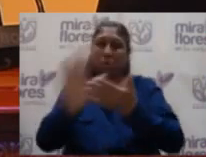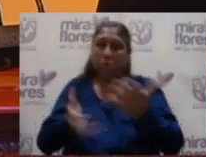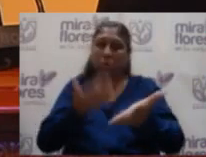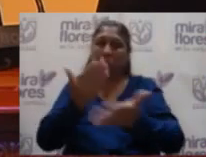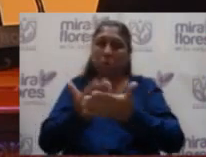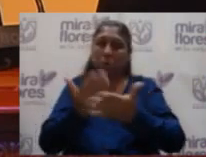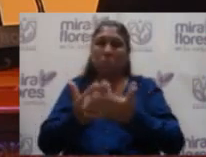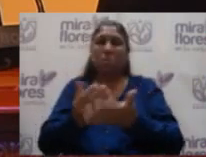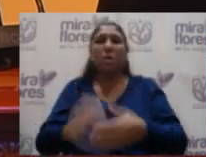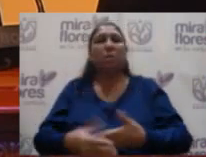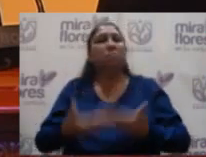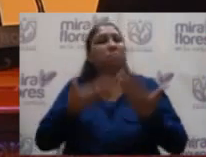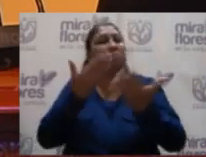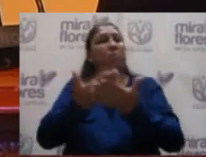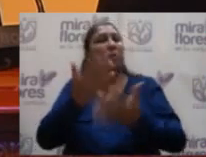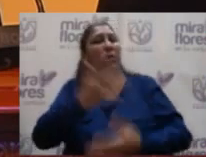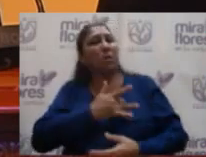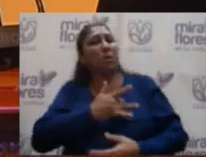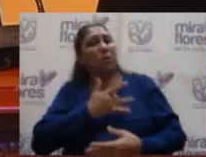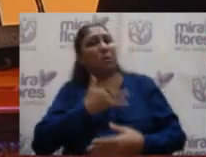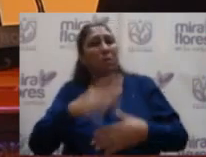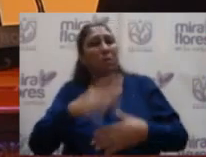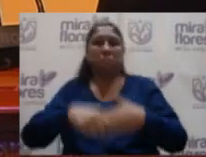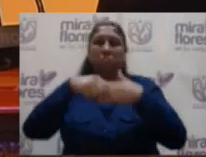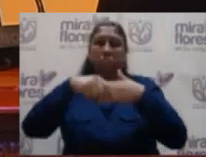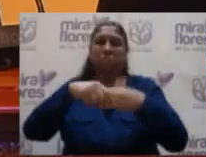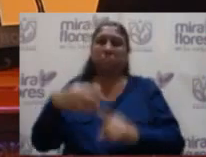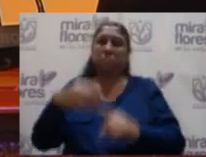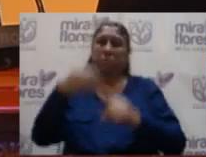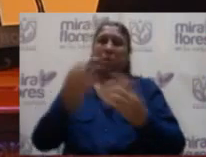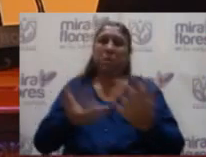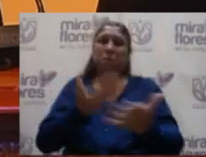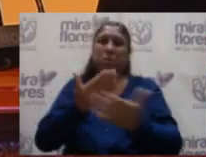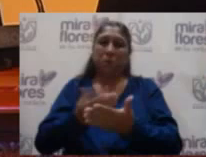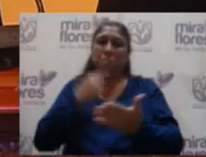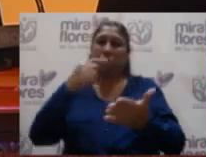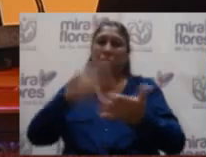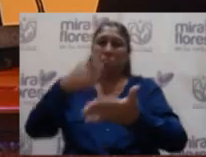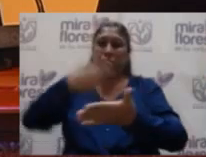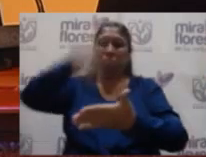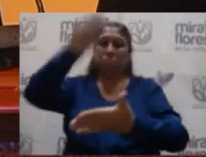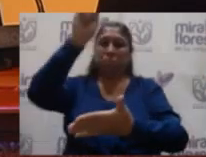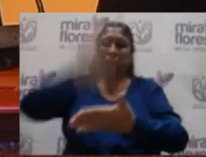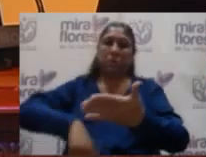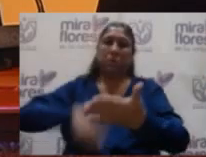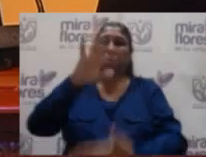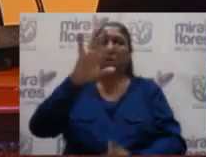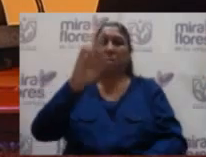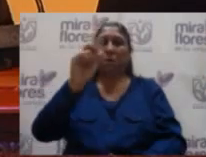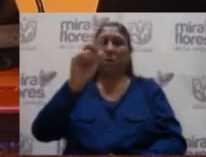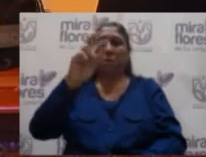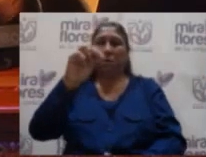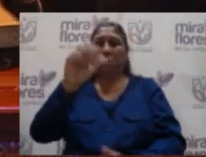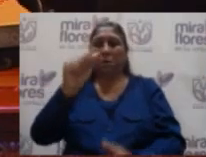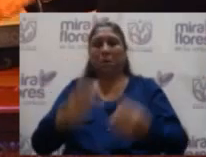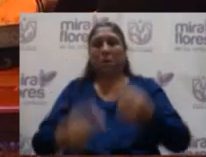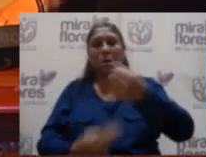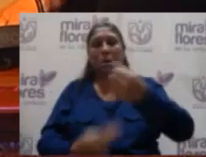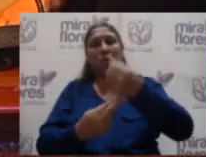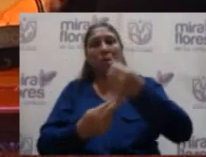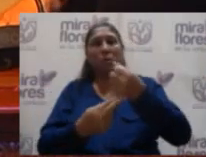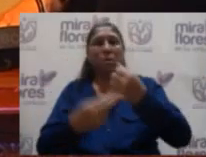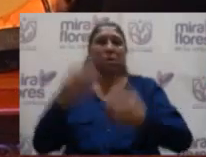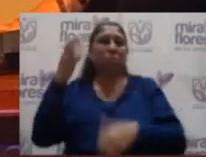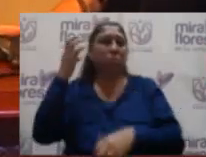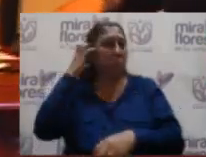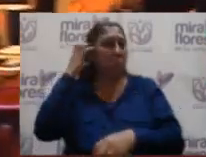la oportunidad para expresarle los sentimientos de mi especial consideración. Atentamente, Franca Rey Camino, regidora de la Municipalidad de Miraflores.